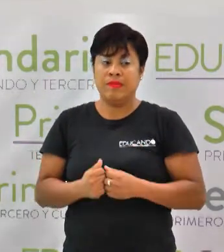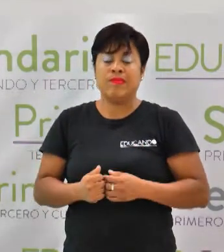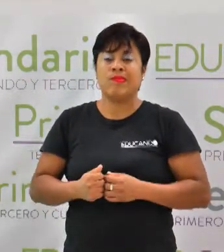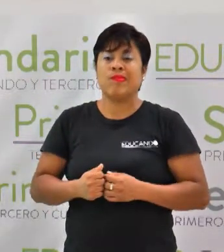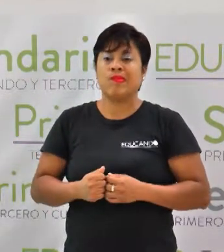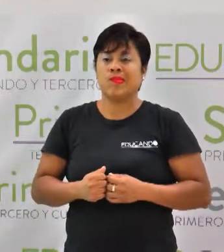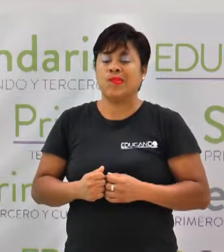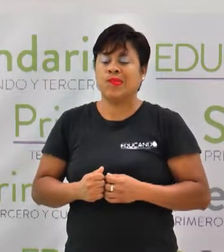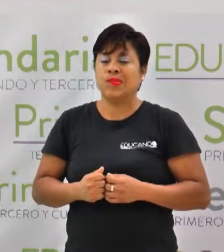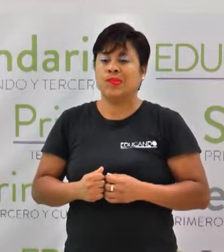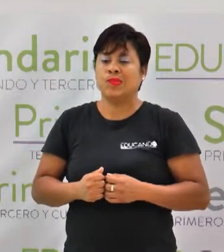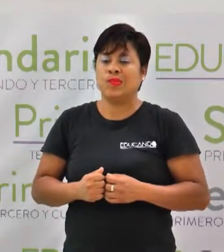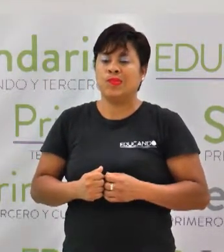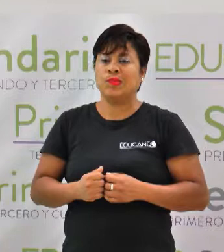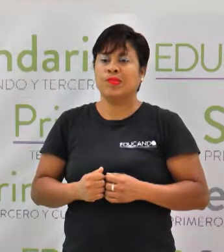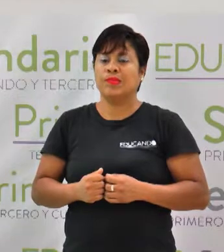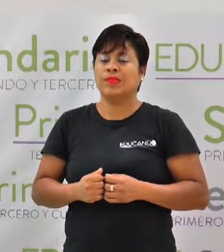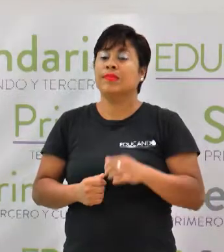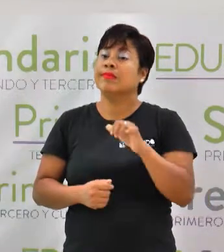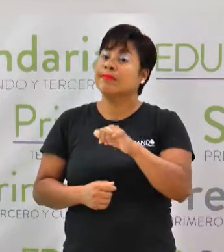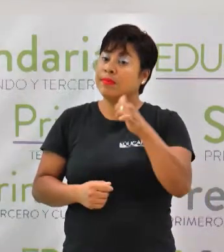Ahora,